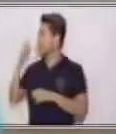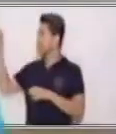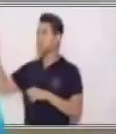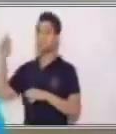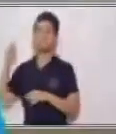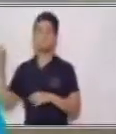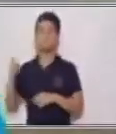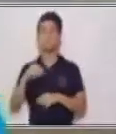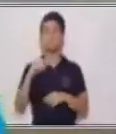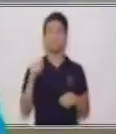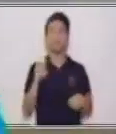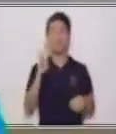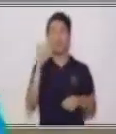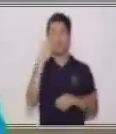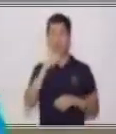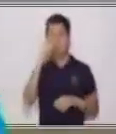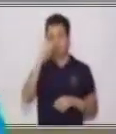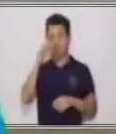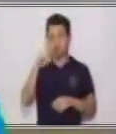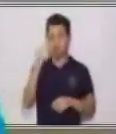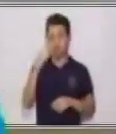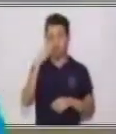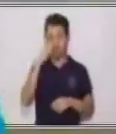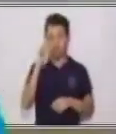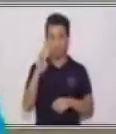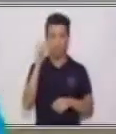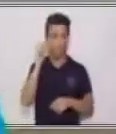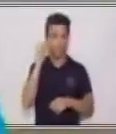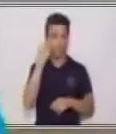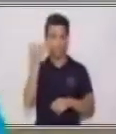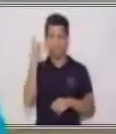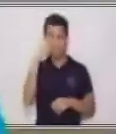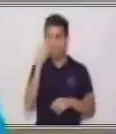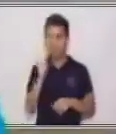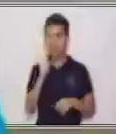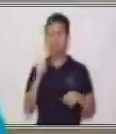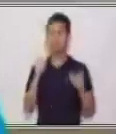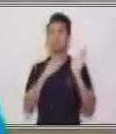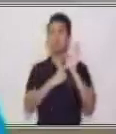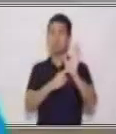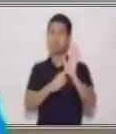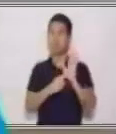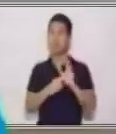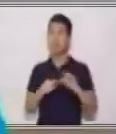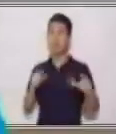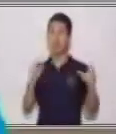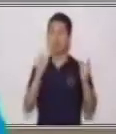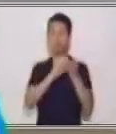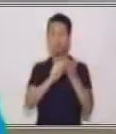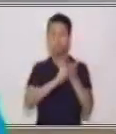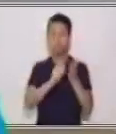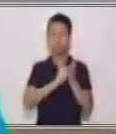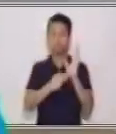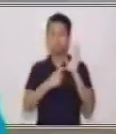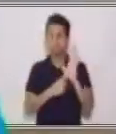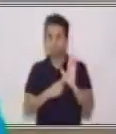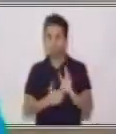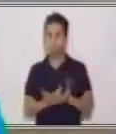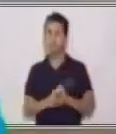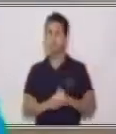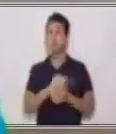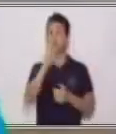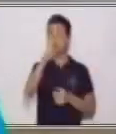de presentación de textos escritos del área de comunicación y lenguaje. Importante, si en casa tienes alguna persona